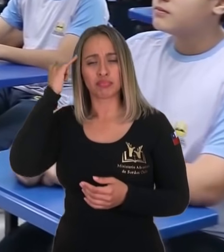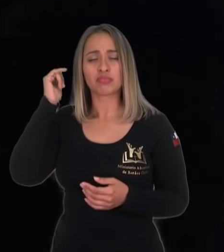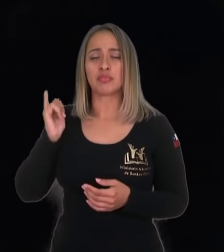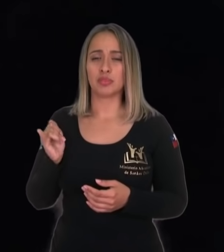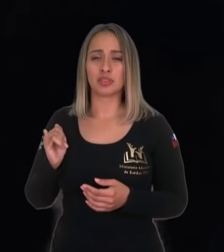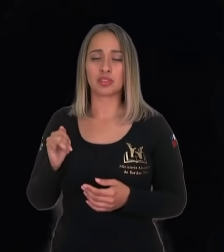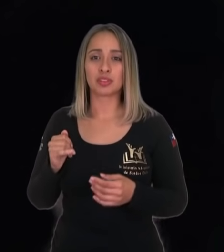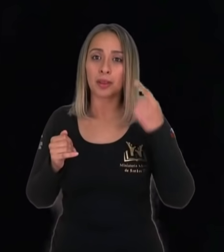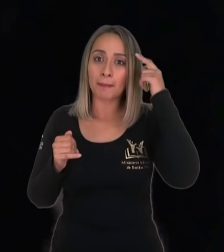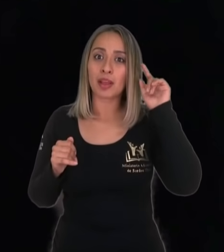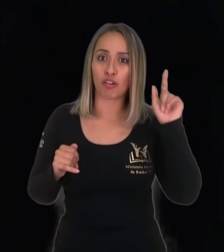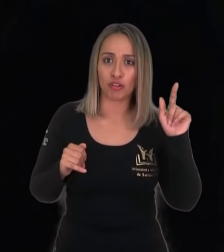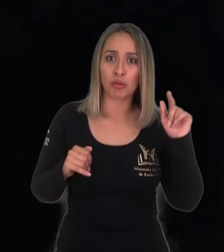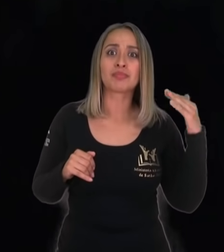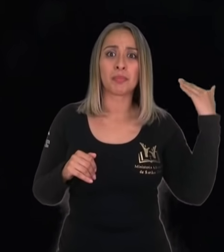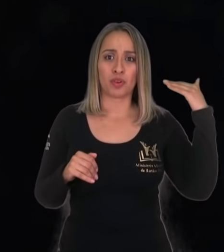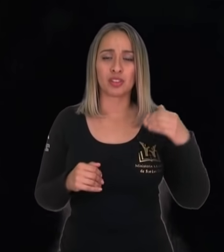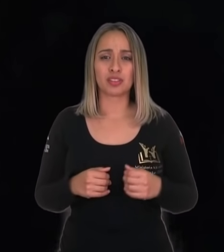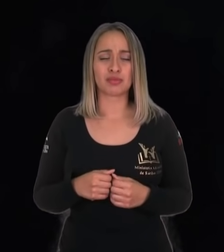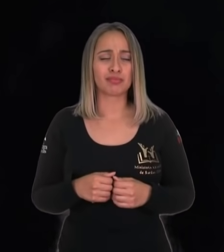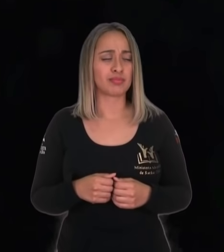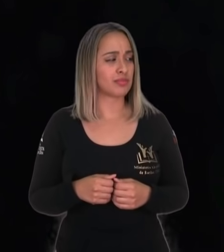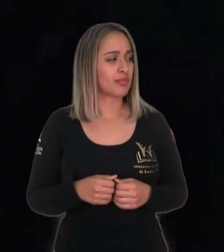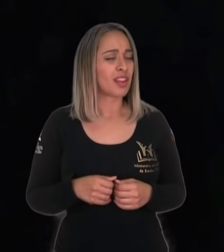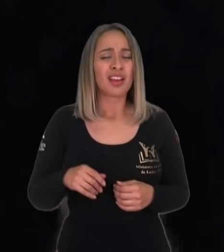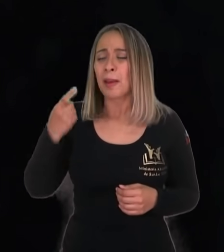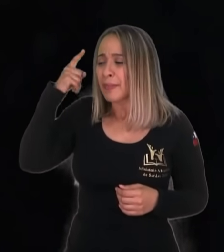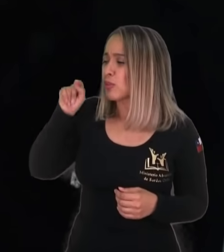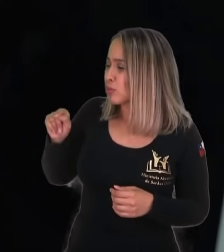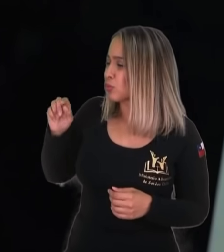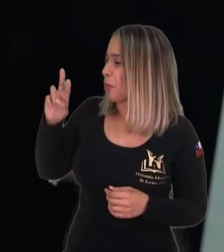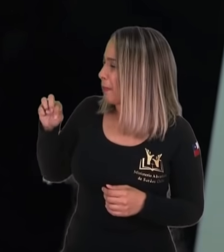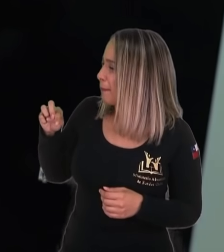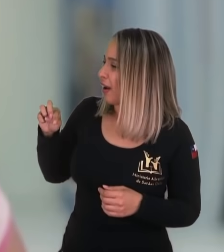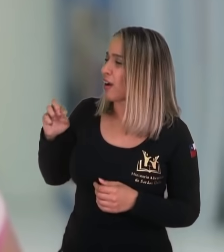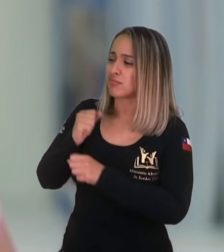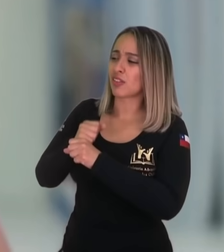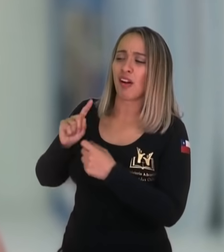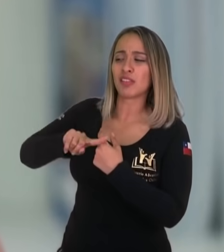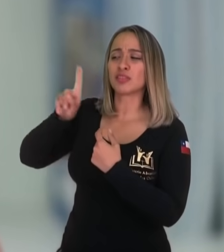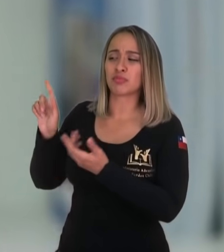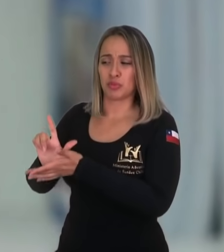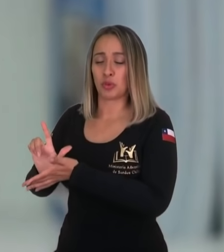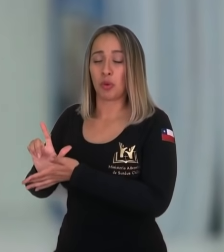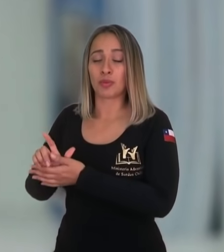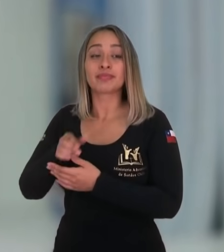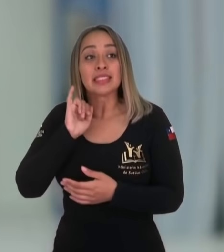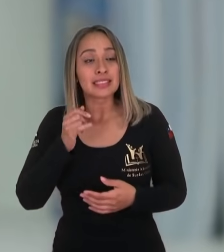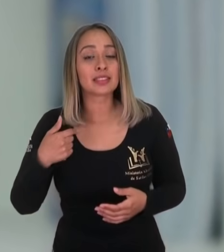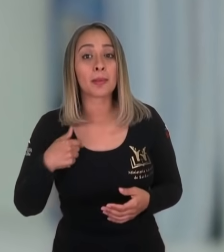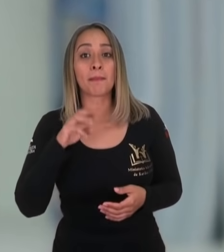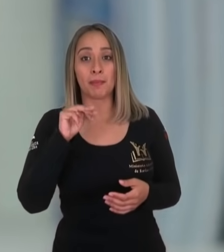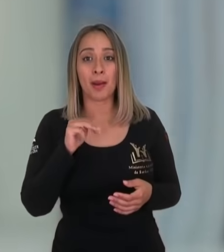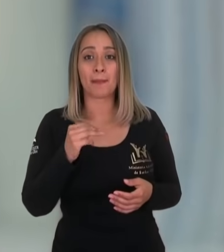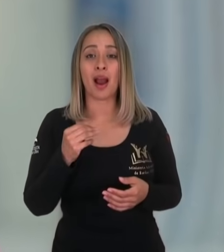aspecto. ¿Tus padres no vivían en Maceió? ¿Renunciaron al trabajo solo para cambiarse ahí? Mi mamá recibió un llamado para coordinar el